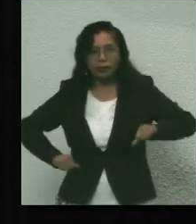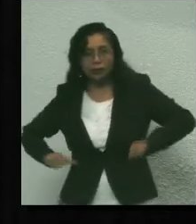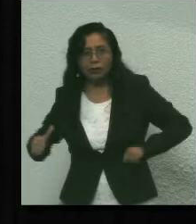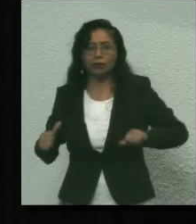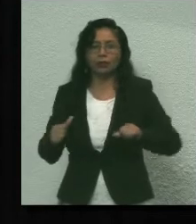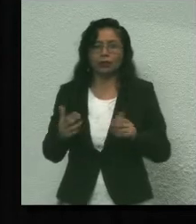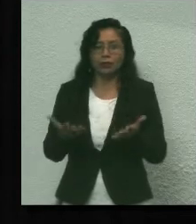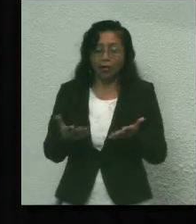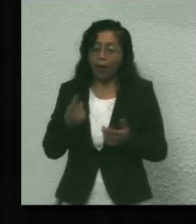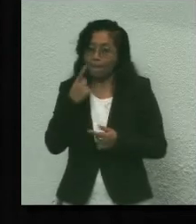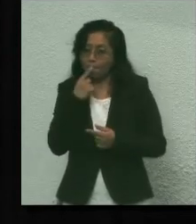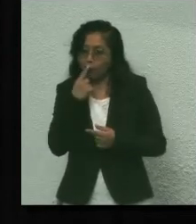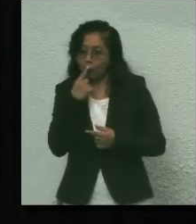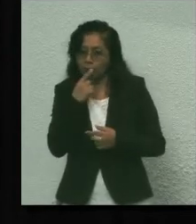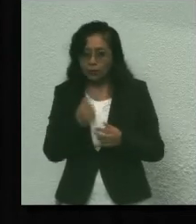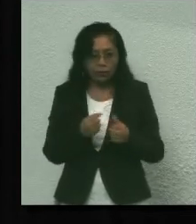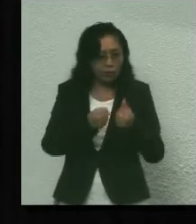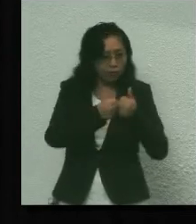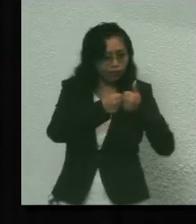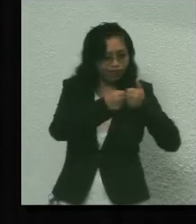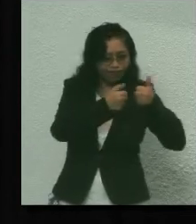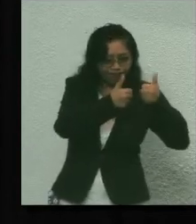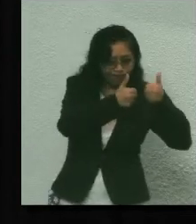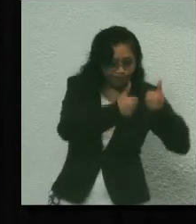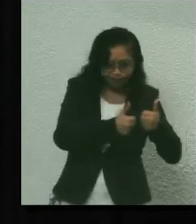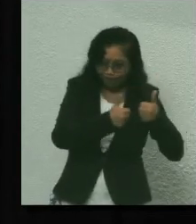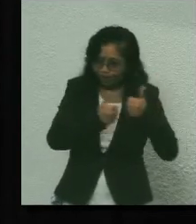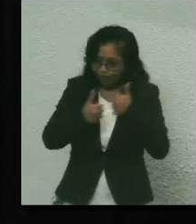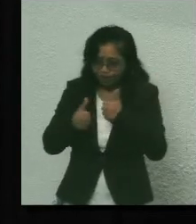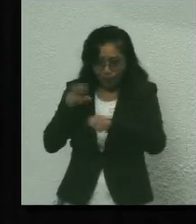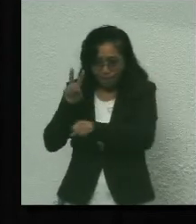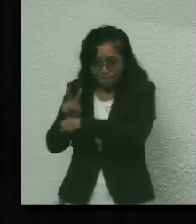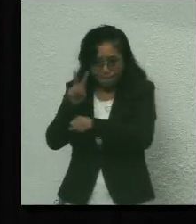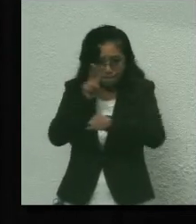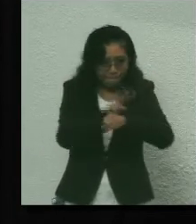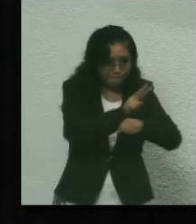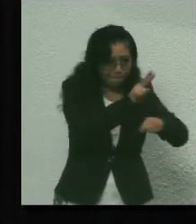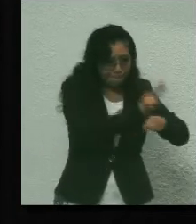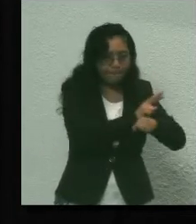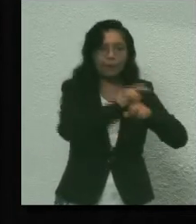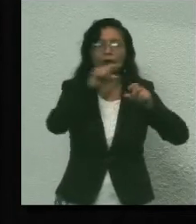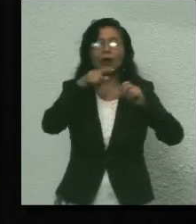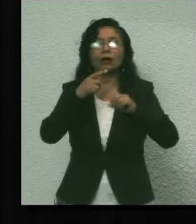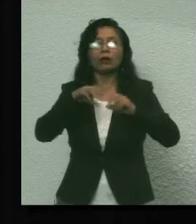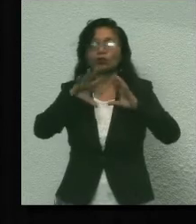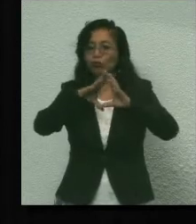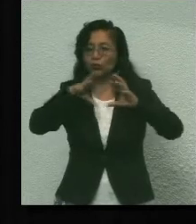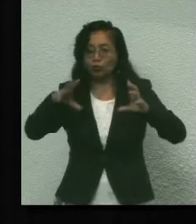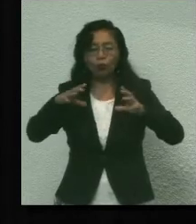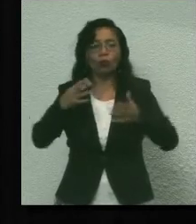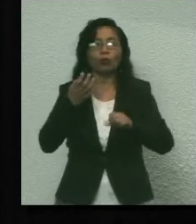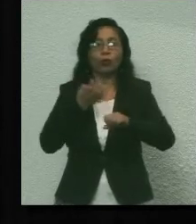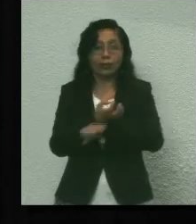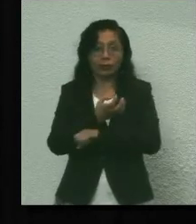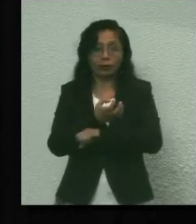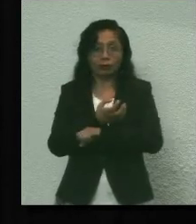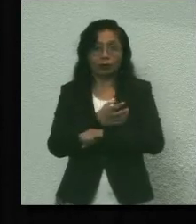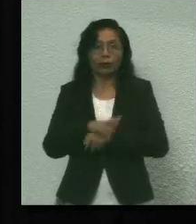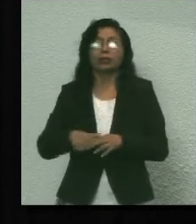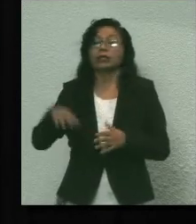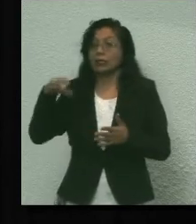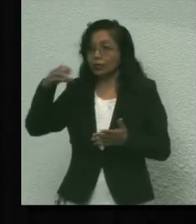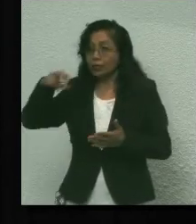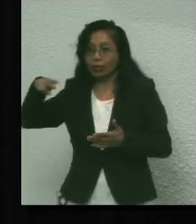presencia y percepción that en todo el estado desde la ciudad con más turistas